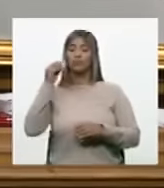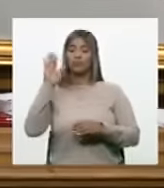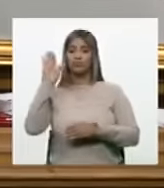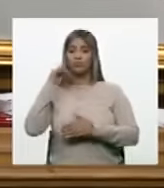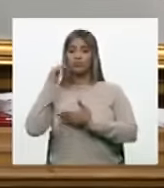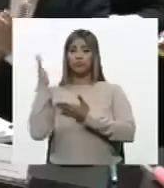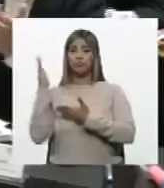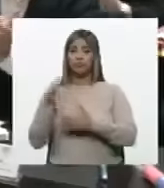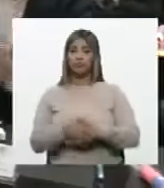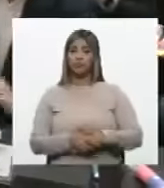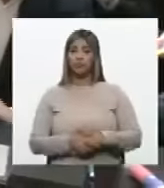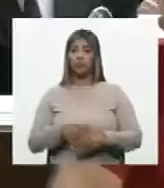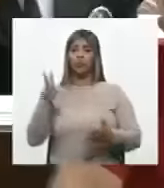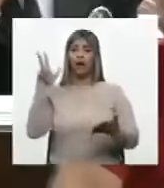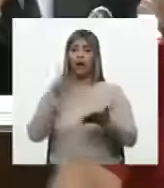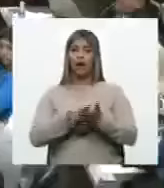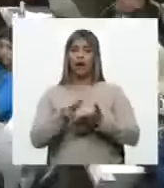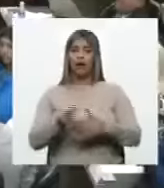consideración, aprobado.